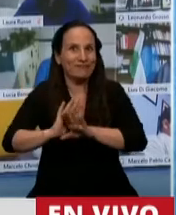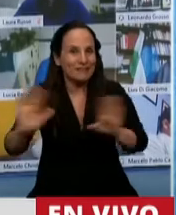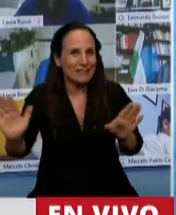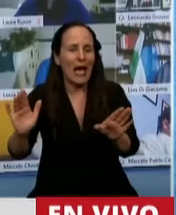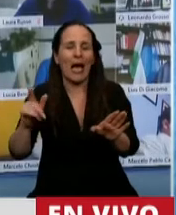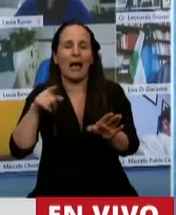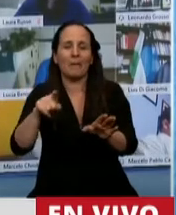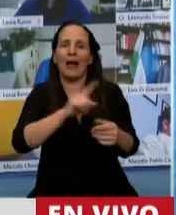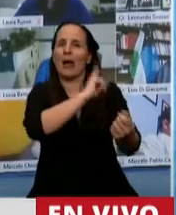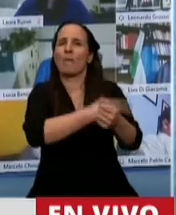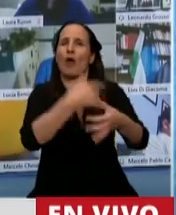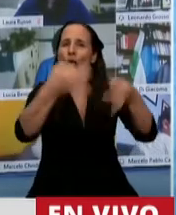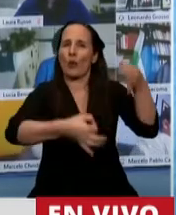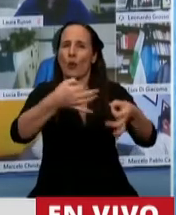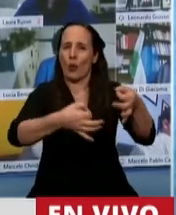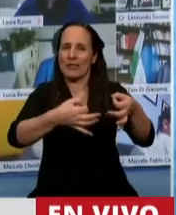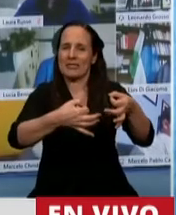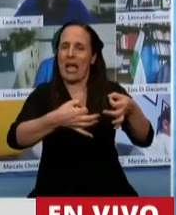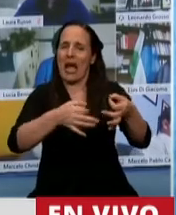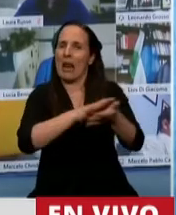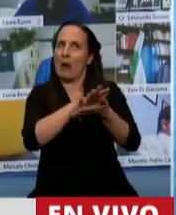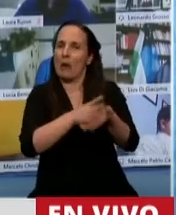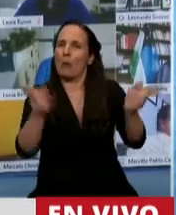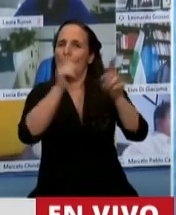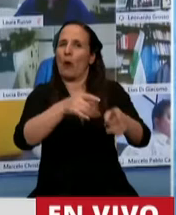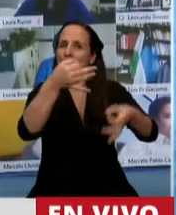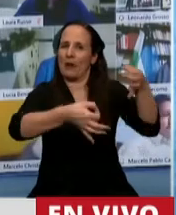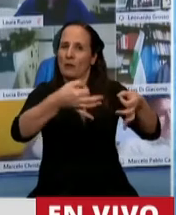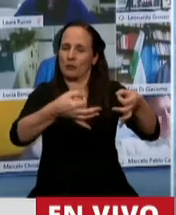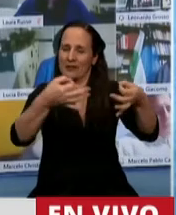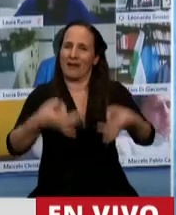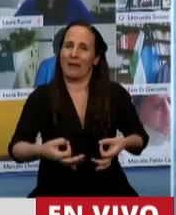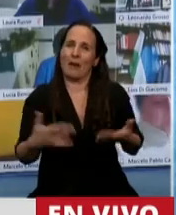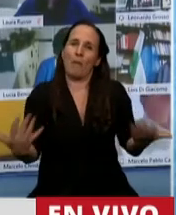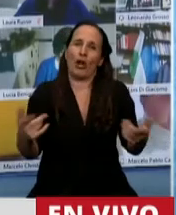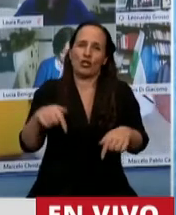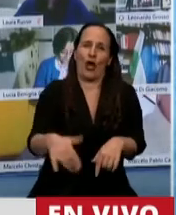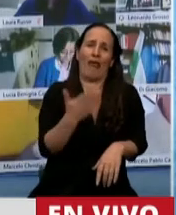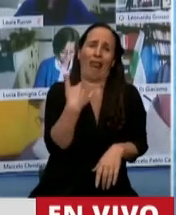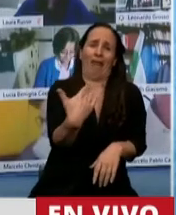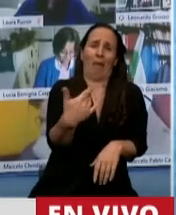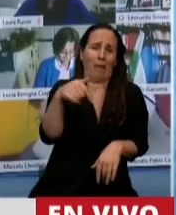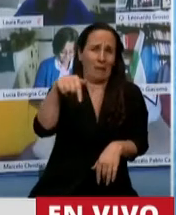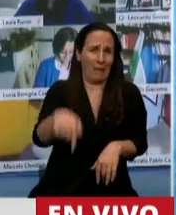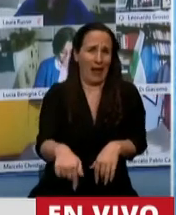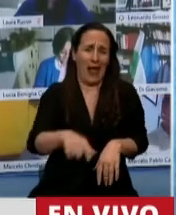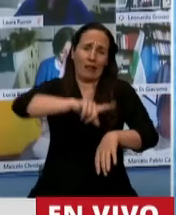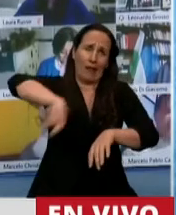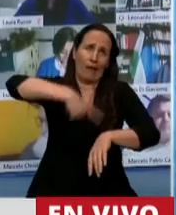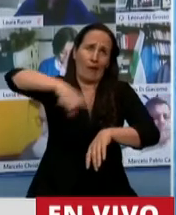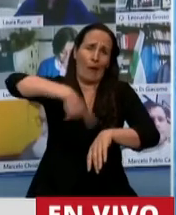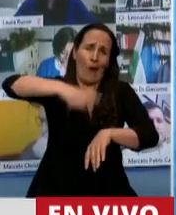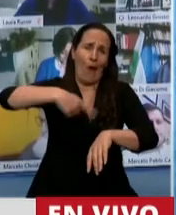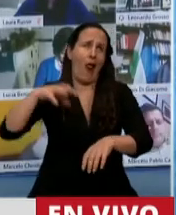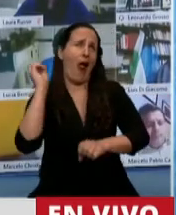al Poder Judicial a través de la reforma. Por eso no es casual esta payasada que vimos durante tantas horas continuas y estos